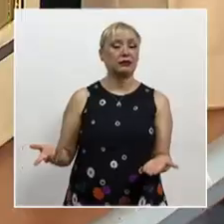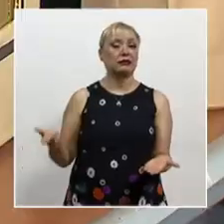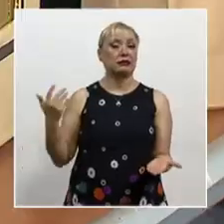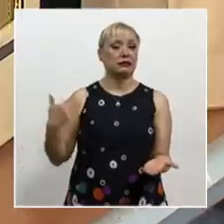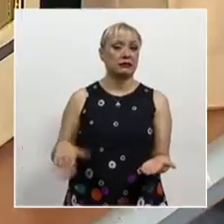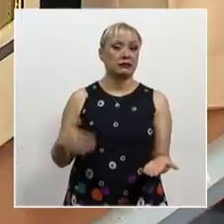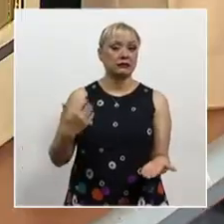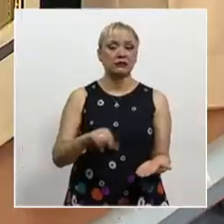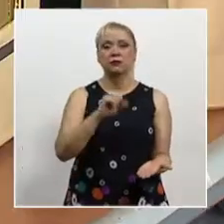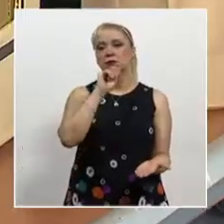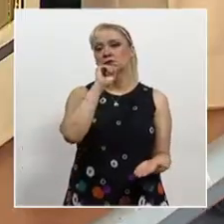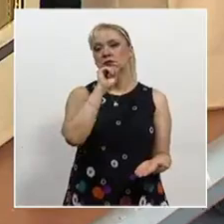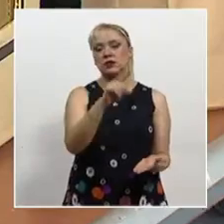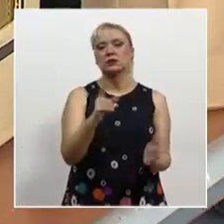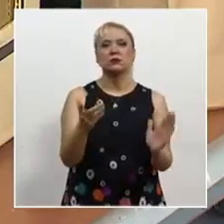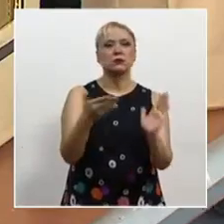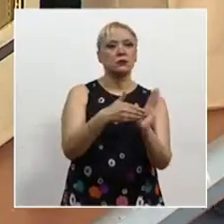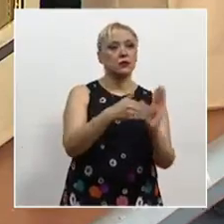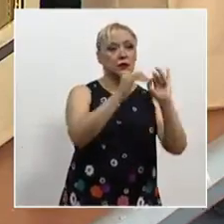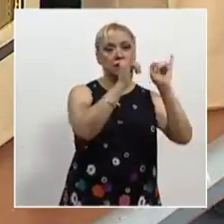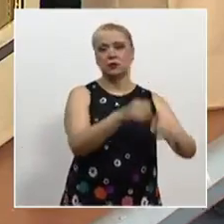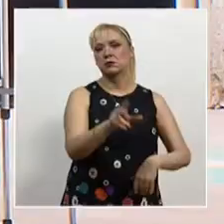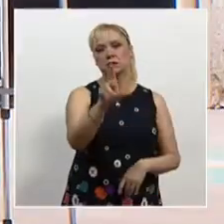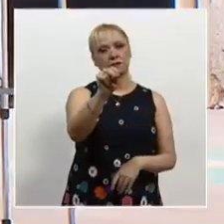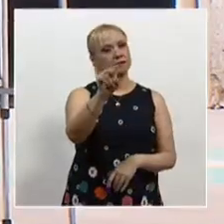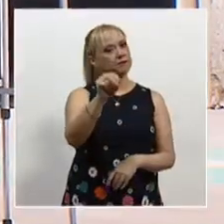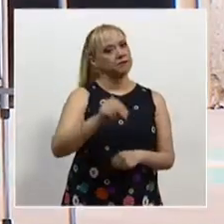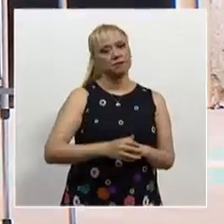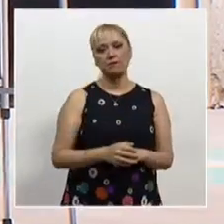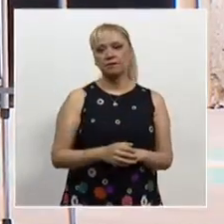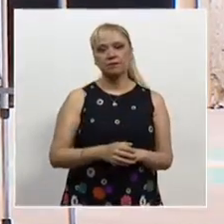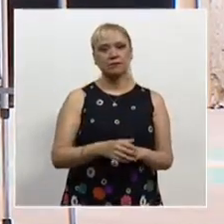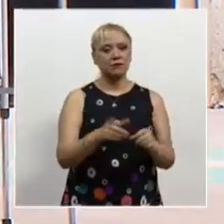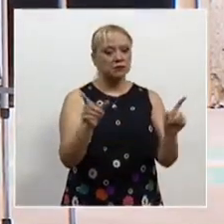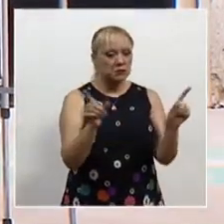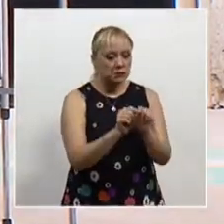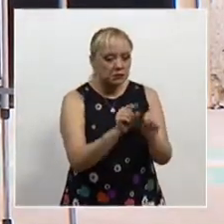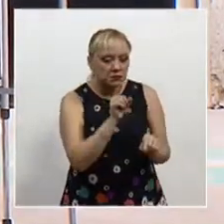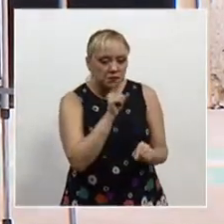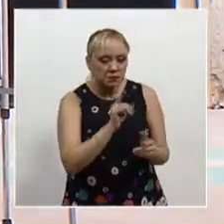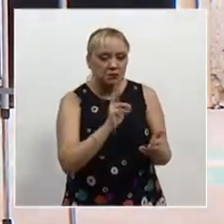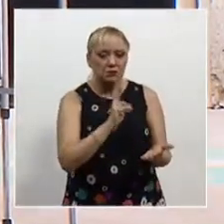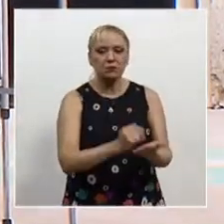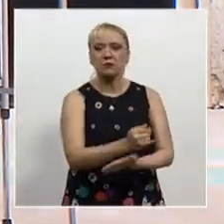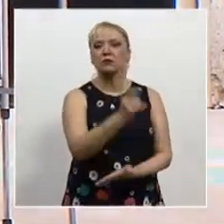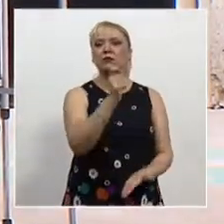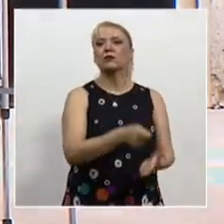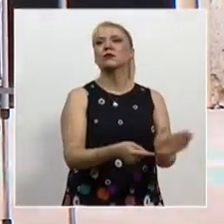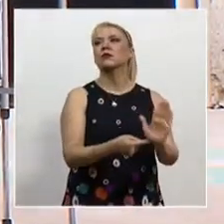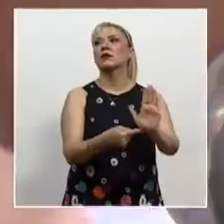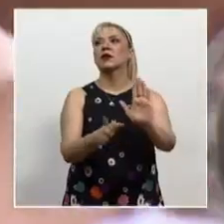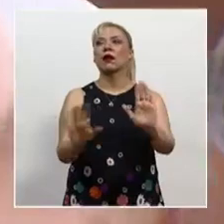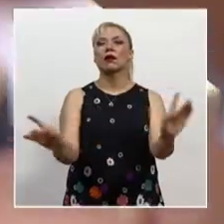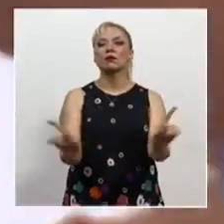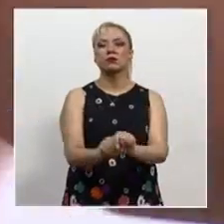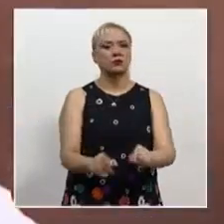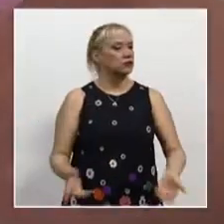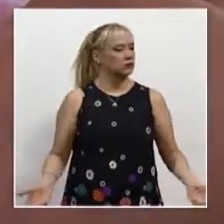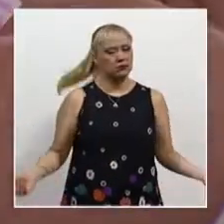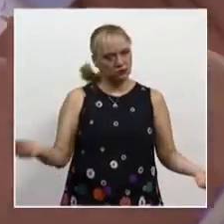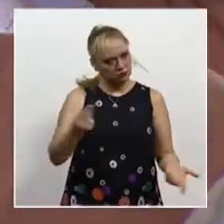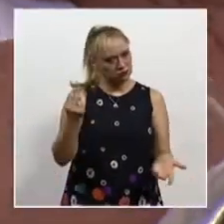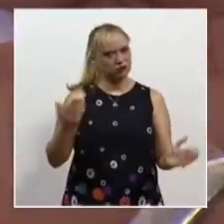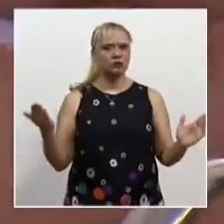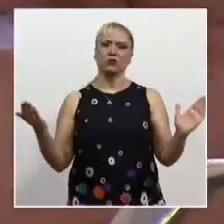la individualización de la sanción y la orden de publicar un extracto de la resolución como medida adicional. El proyecto propone confirmar